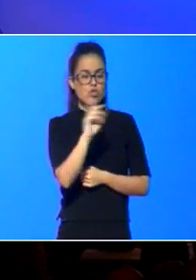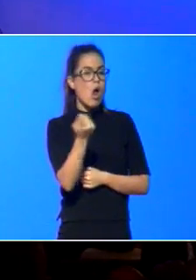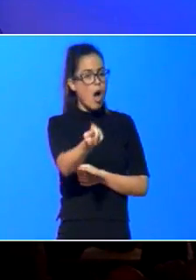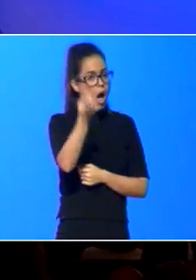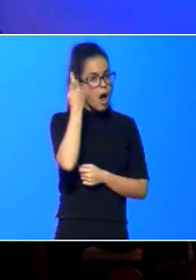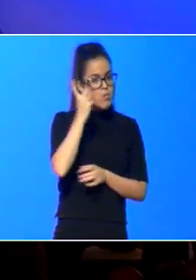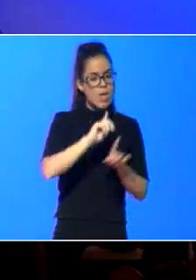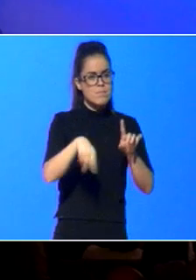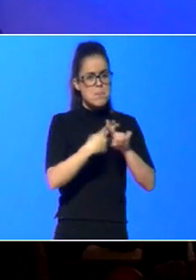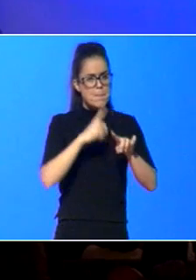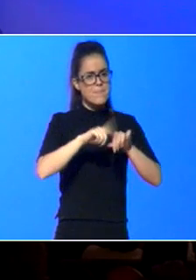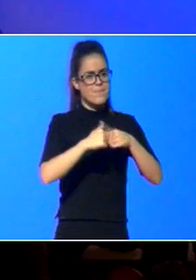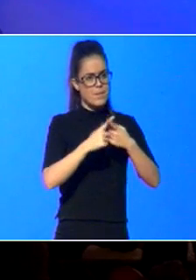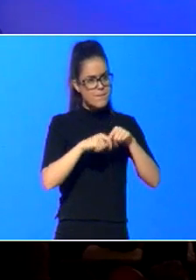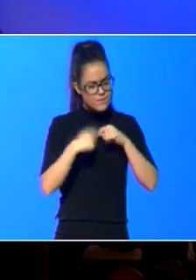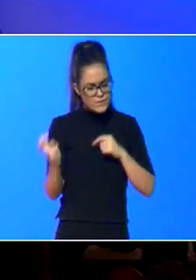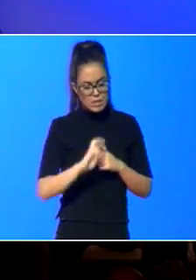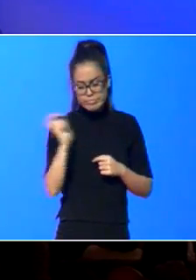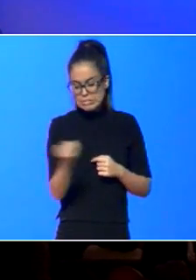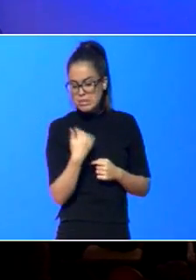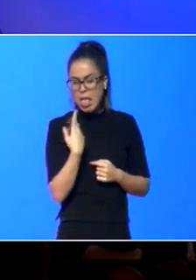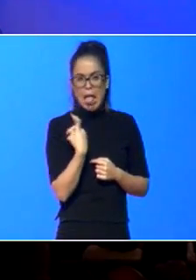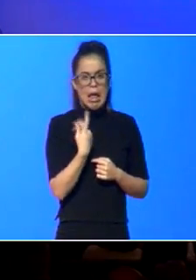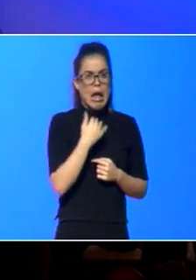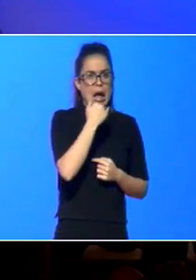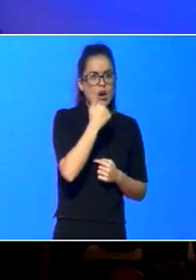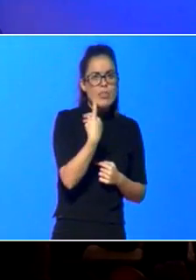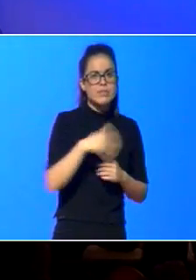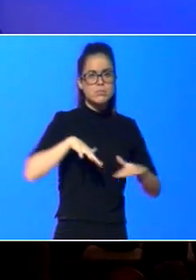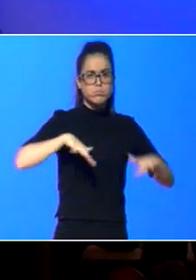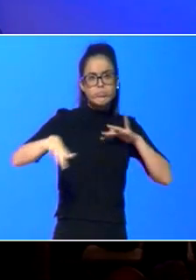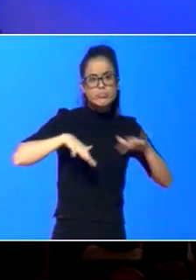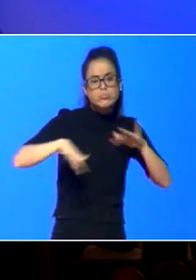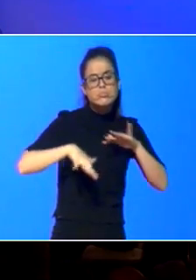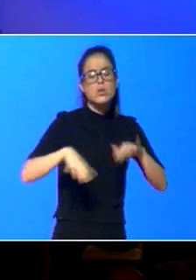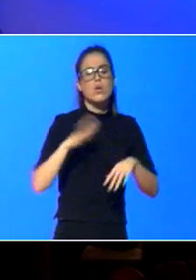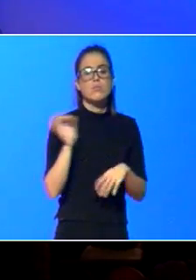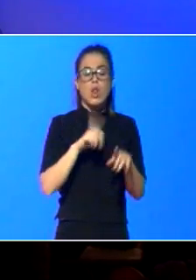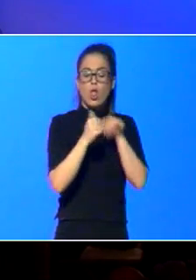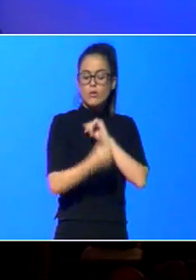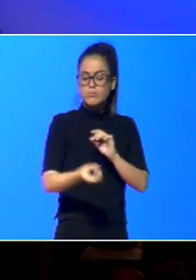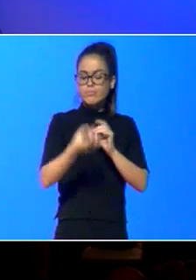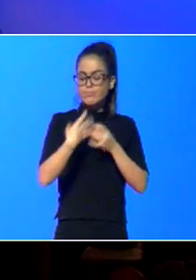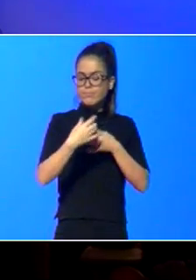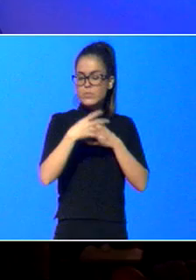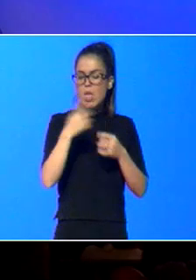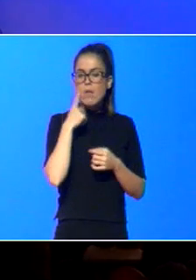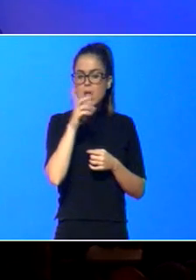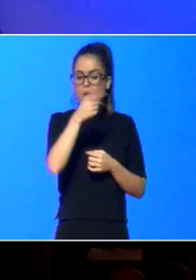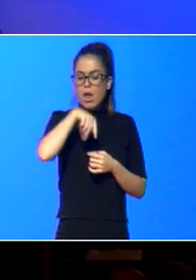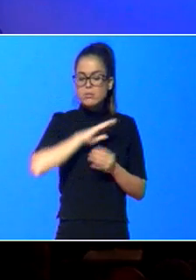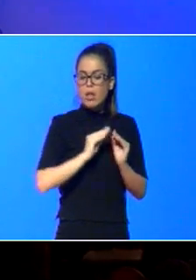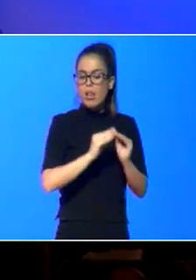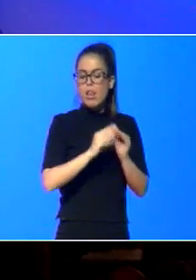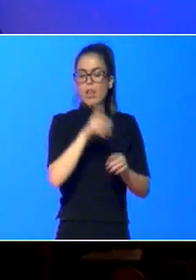las familias, pues sea algo que haya que articular y luego creo yo que nos contará cómo lo están haciendo. con lo que ellos están